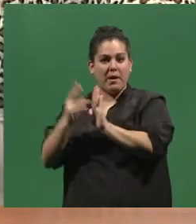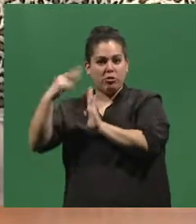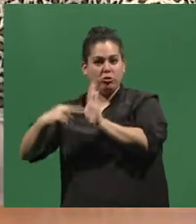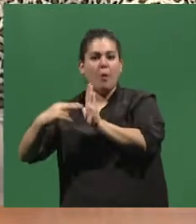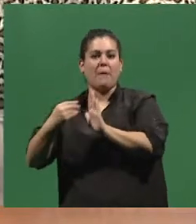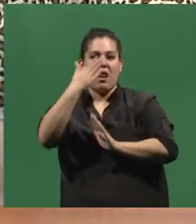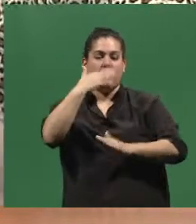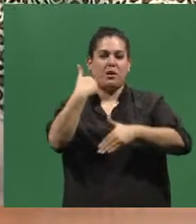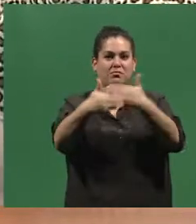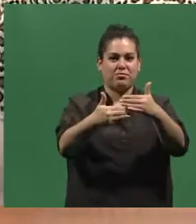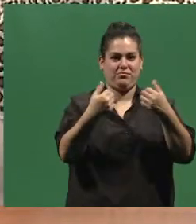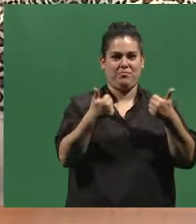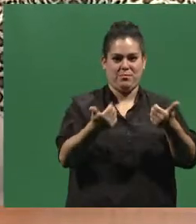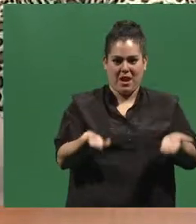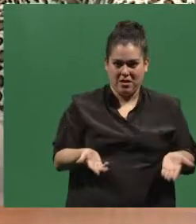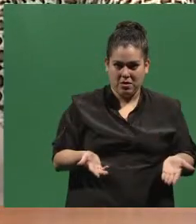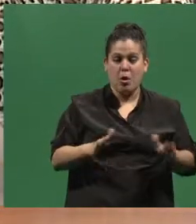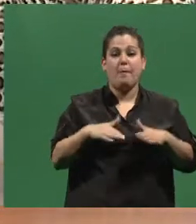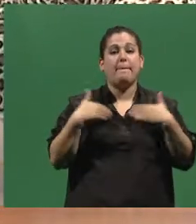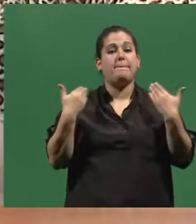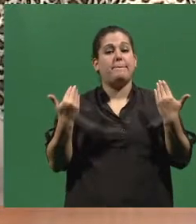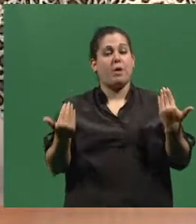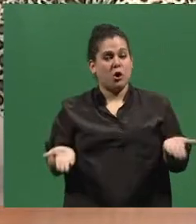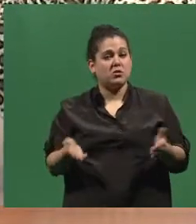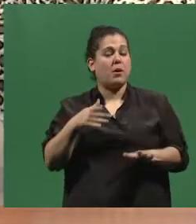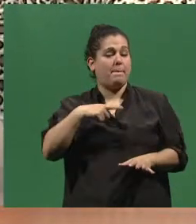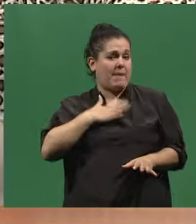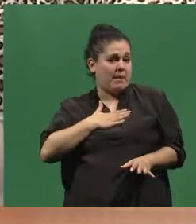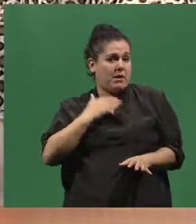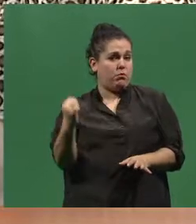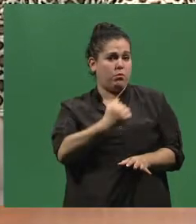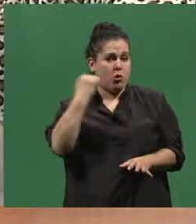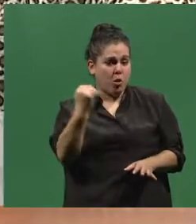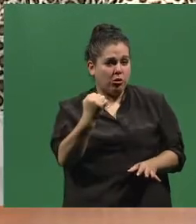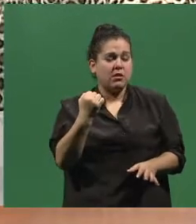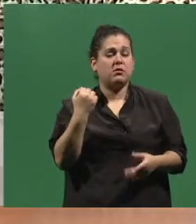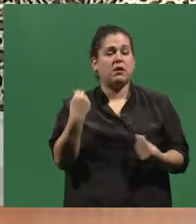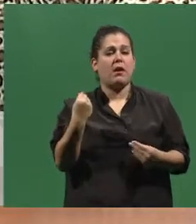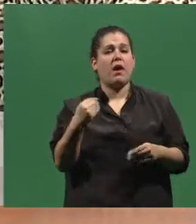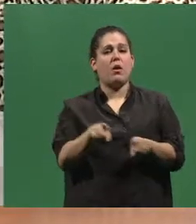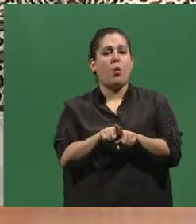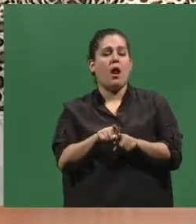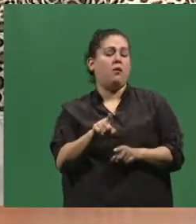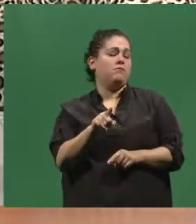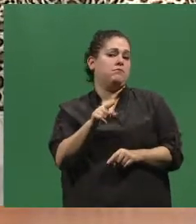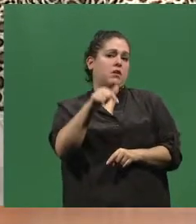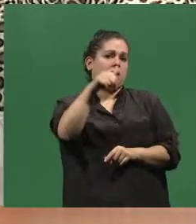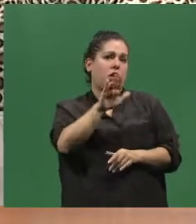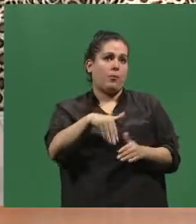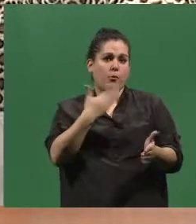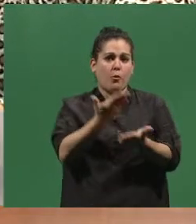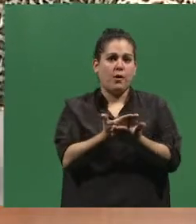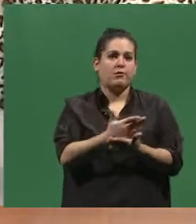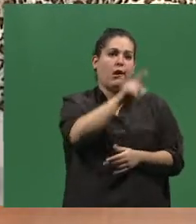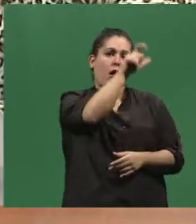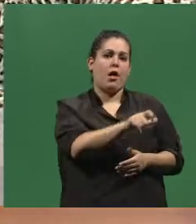vienen trabajando. Por eso es importante, digamos, esto no es una propuesta de